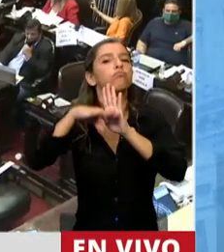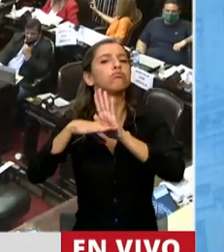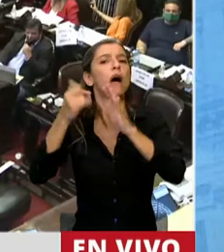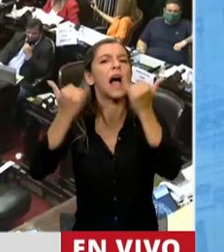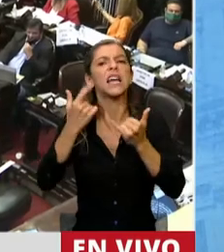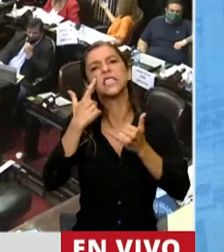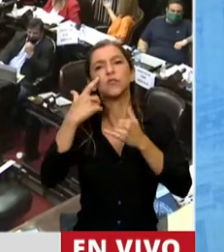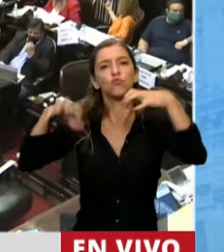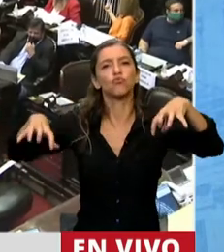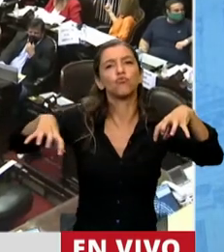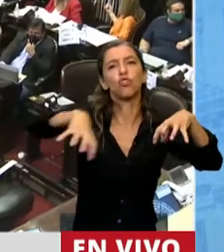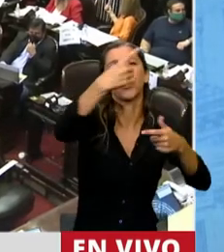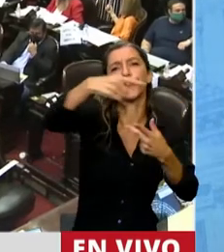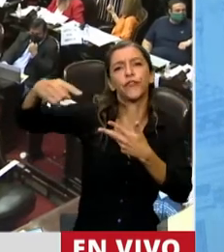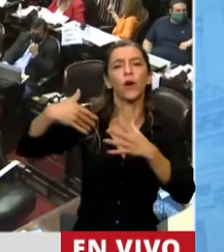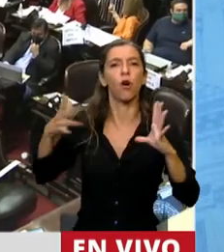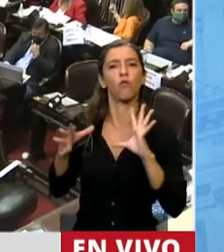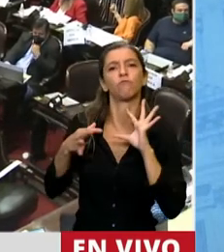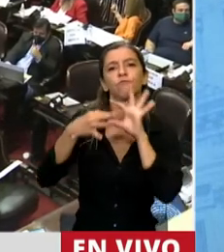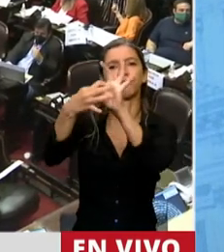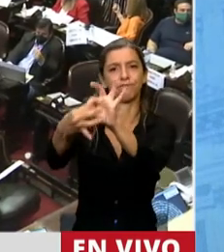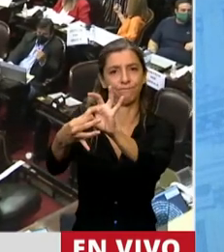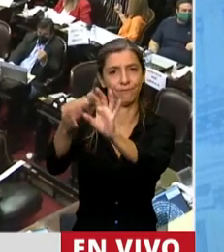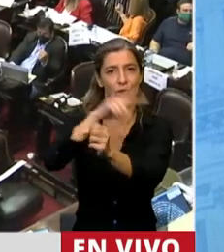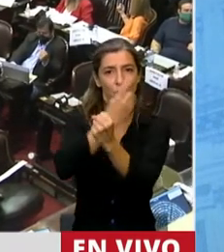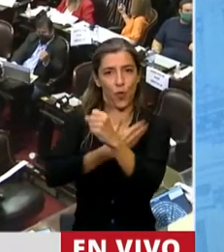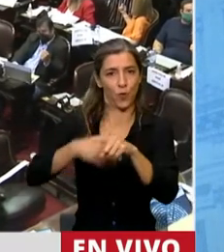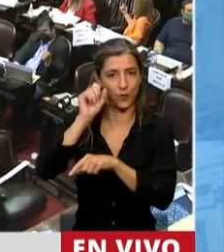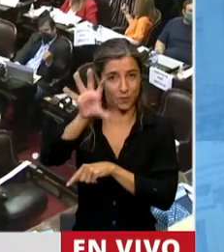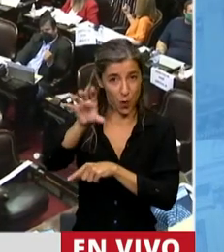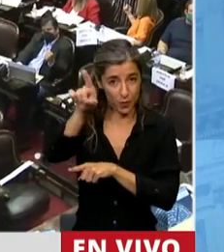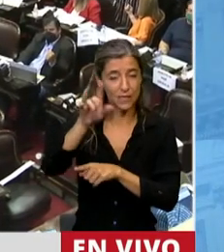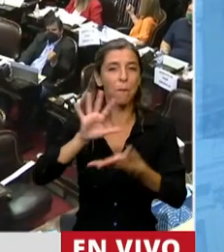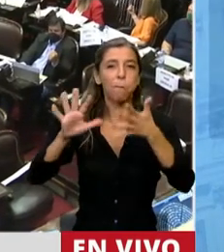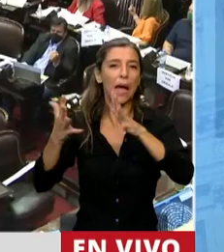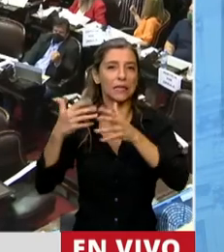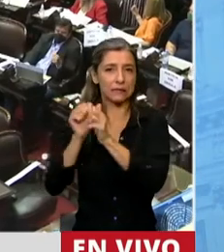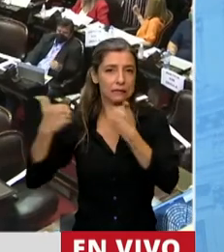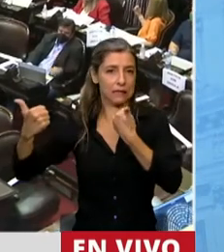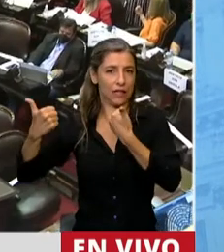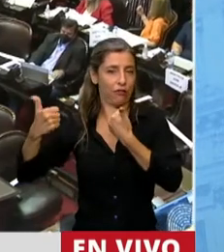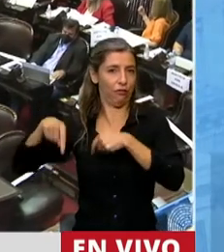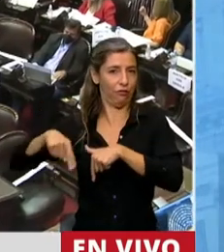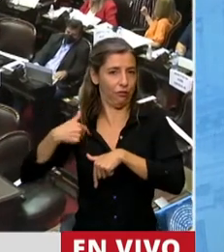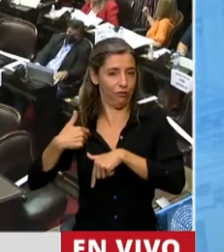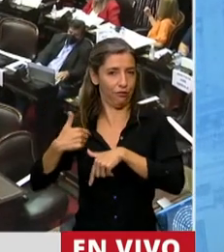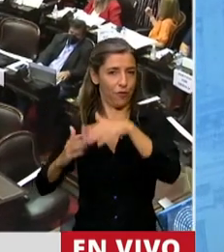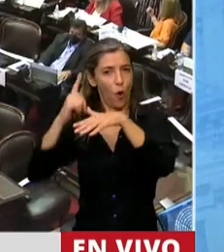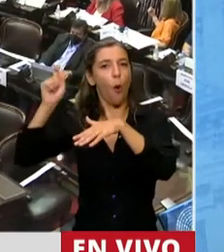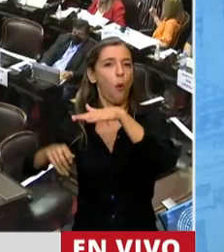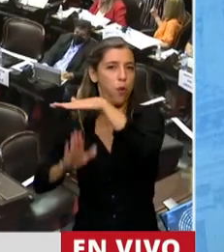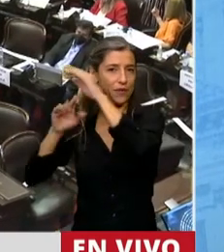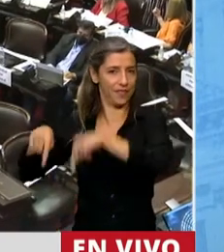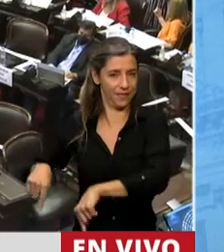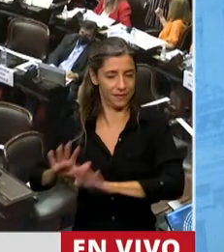era un sistema similar al Consejo de la Magistratura. Eso estuvo vigente hasta que en el 2003 llegó el